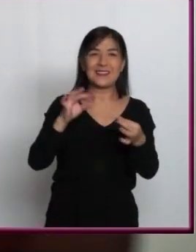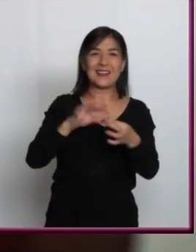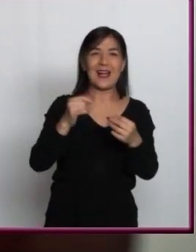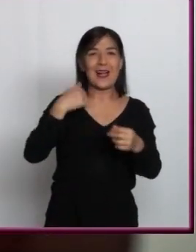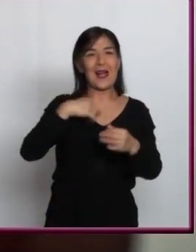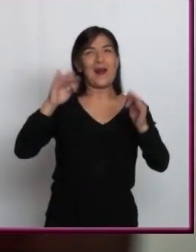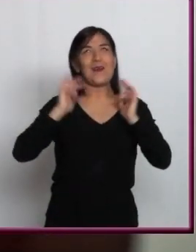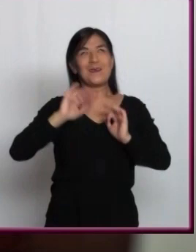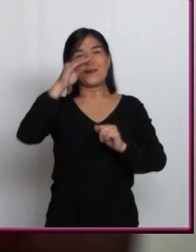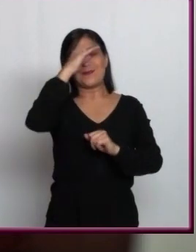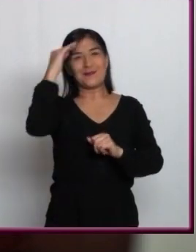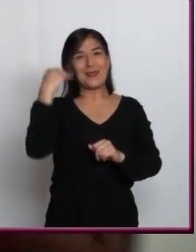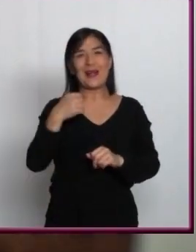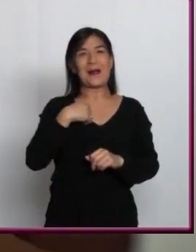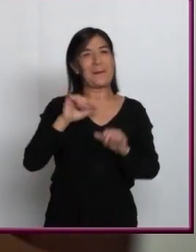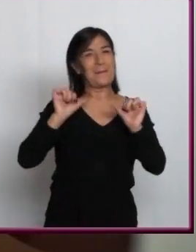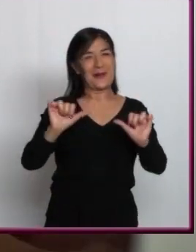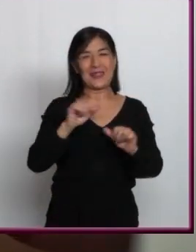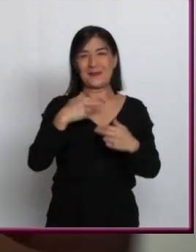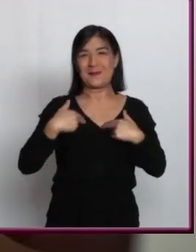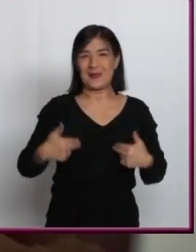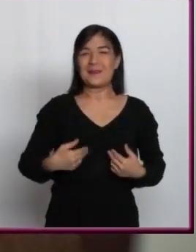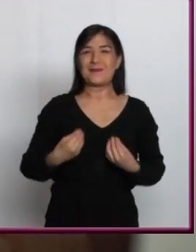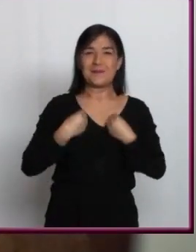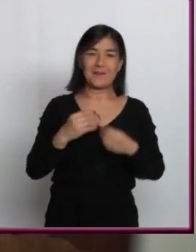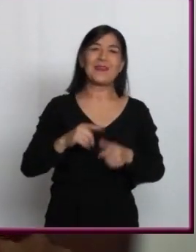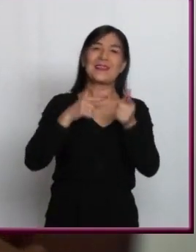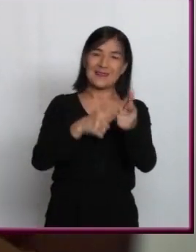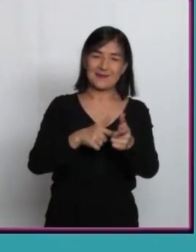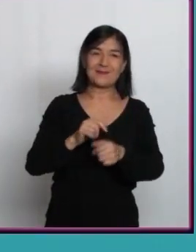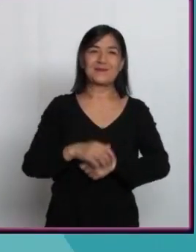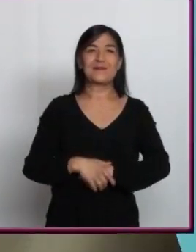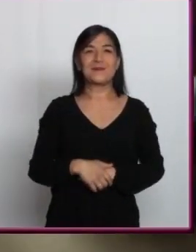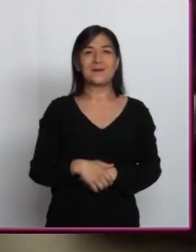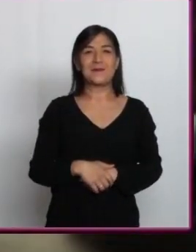quedamos tranquilos en ese aspecto. Pero bueno, continuamos con el programa.